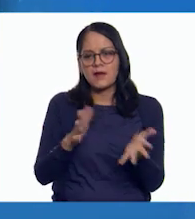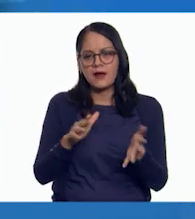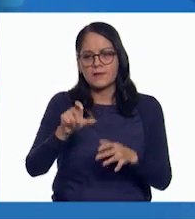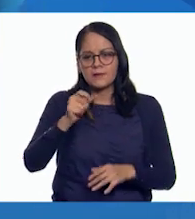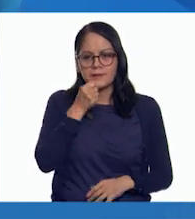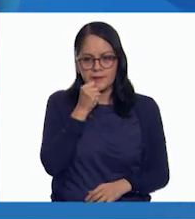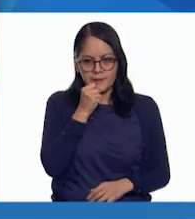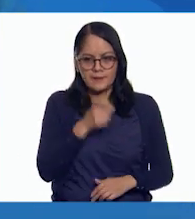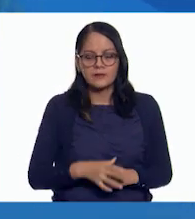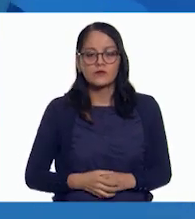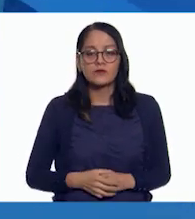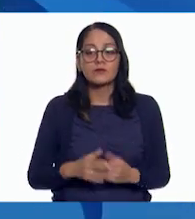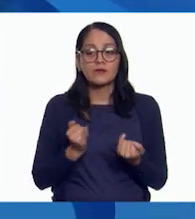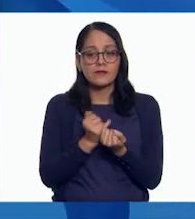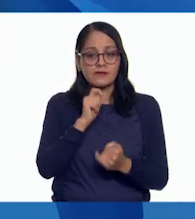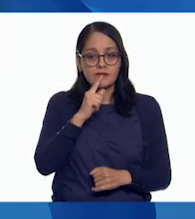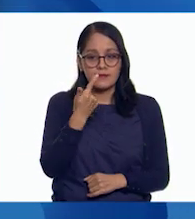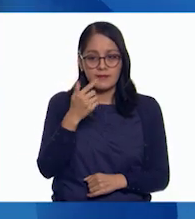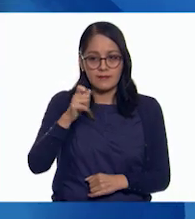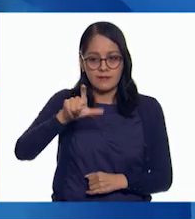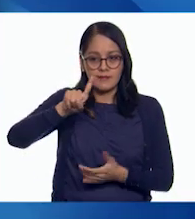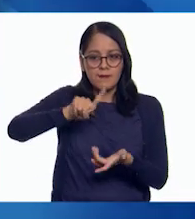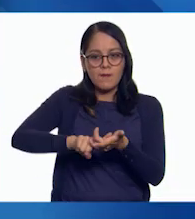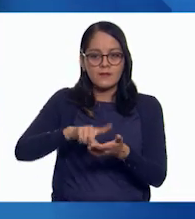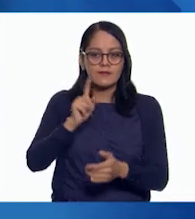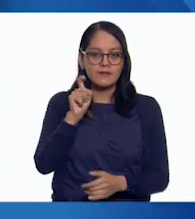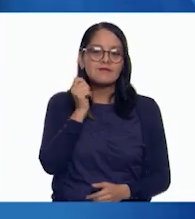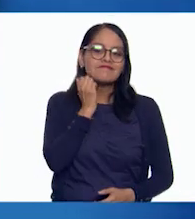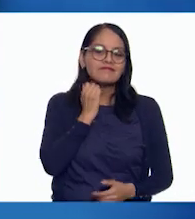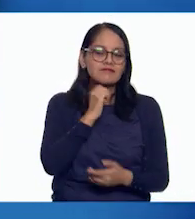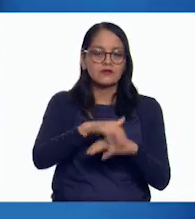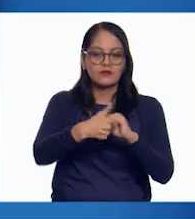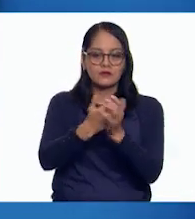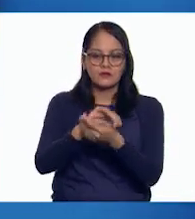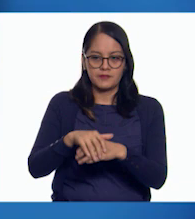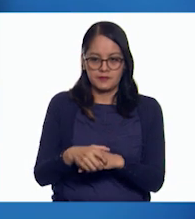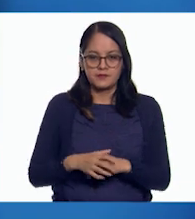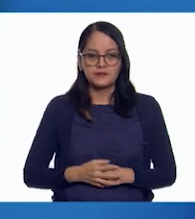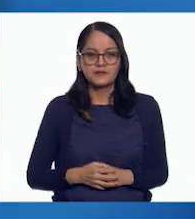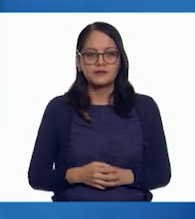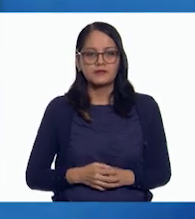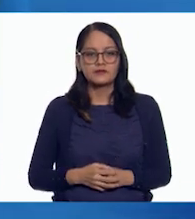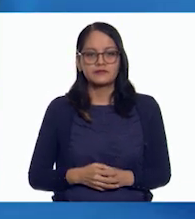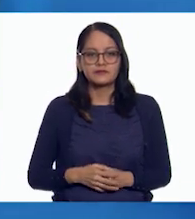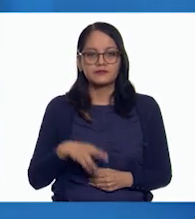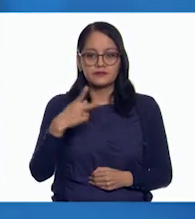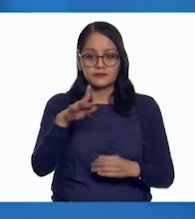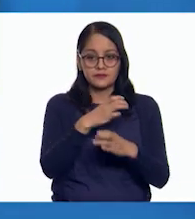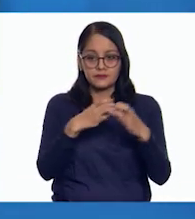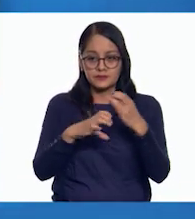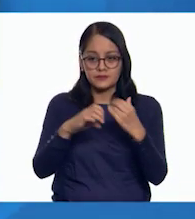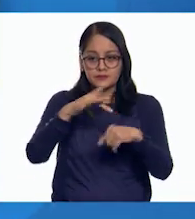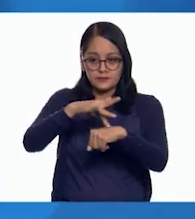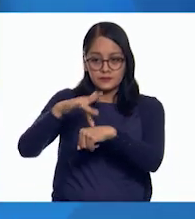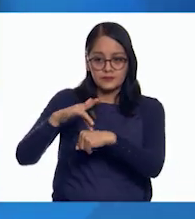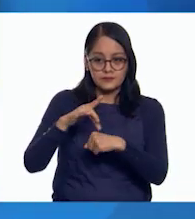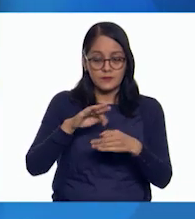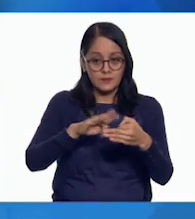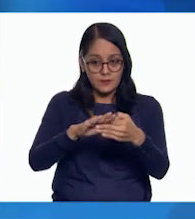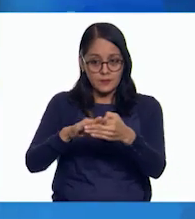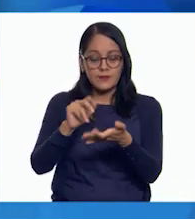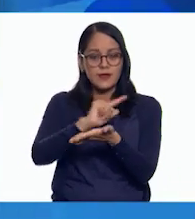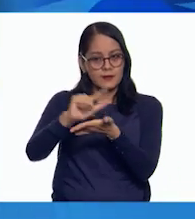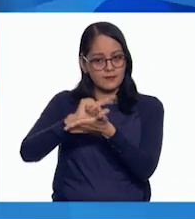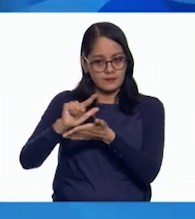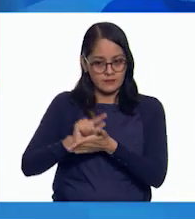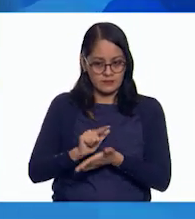durante 20 segundos o aplica desinfectante a base de agua y alcohol. Desinfecta las superficies de los objetos que